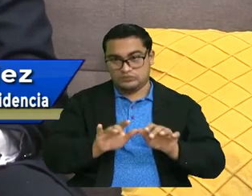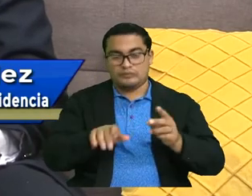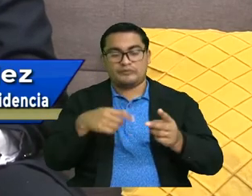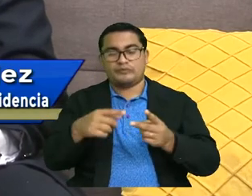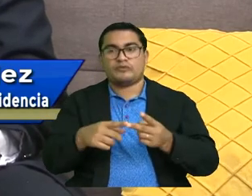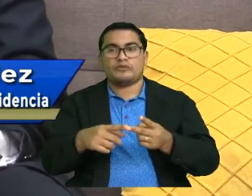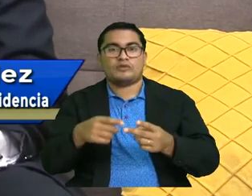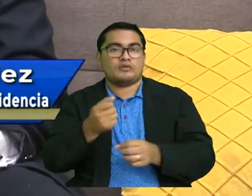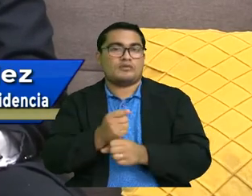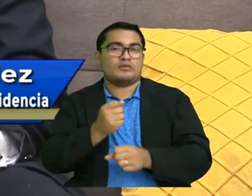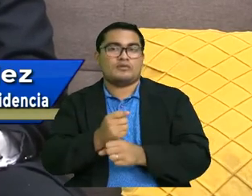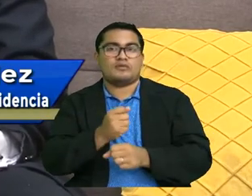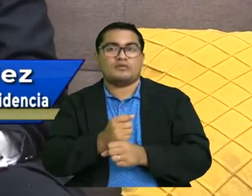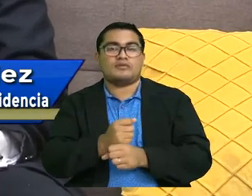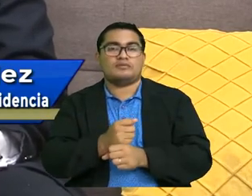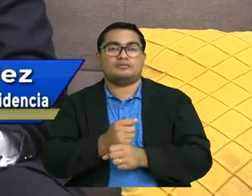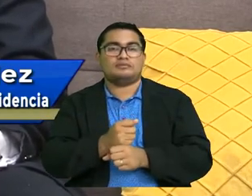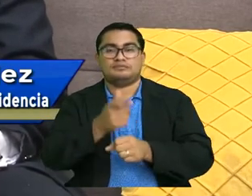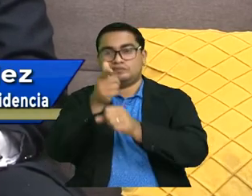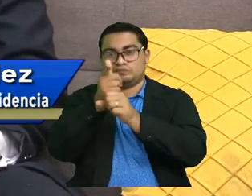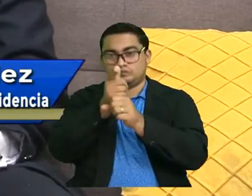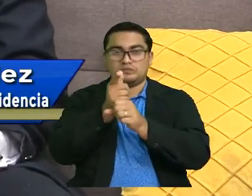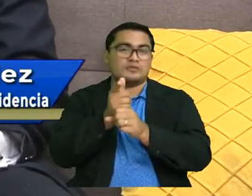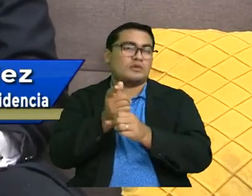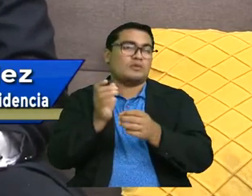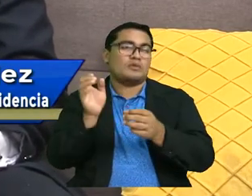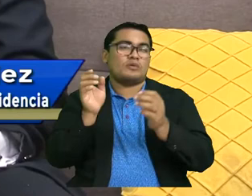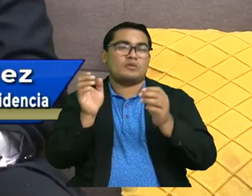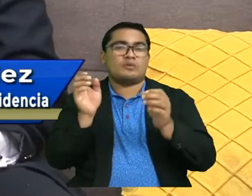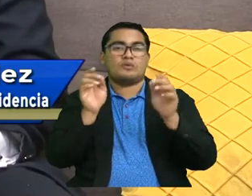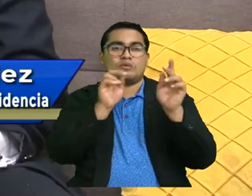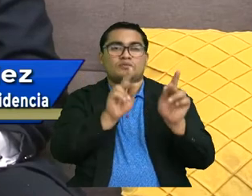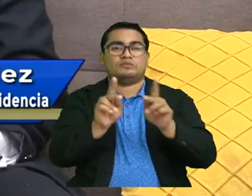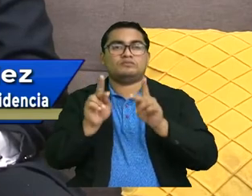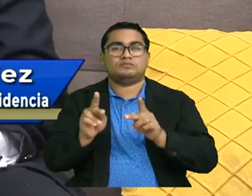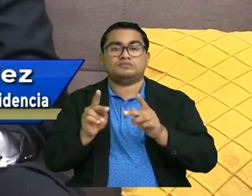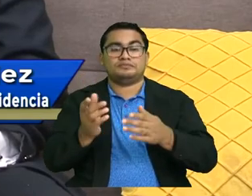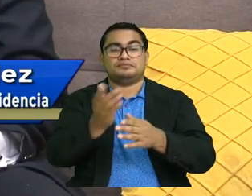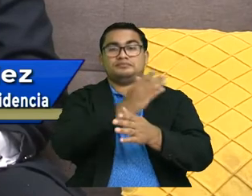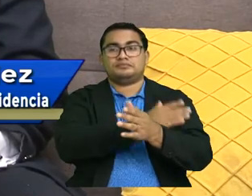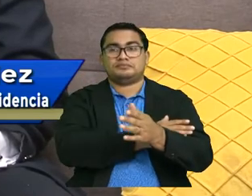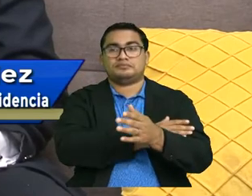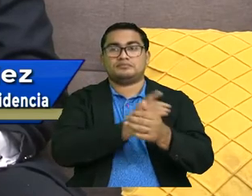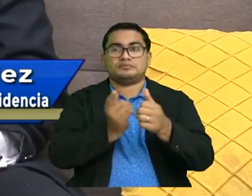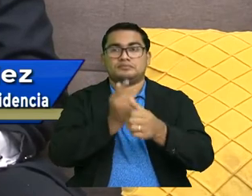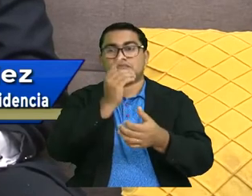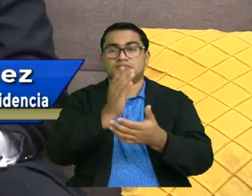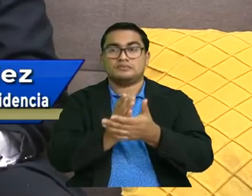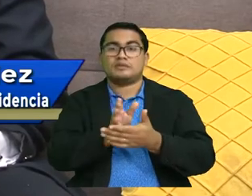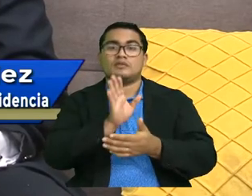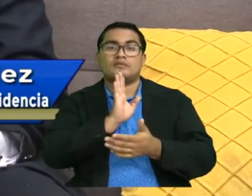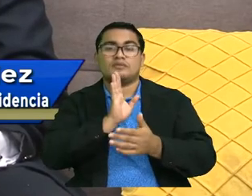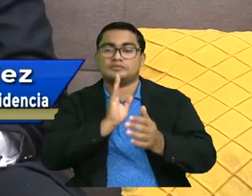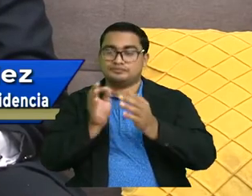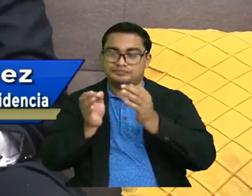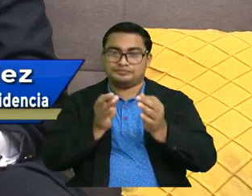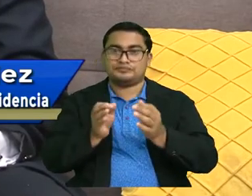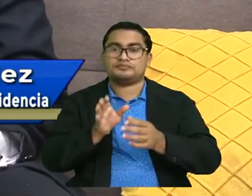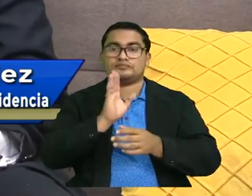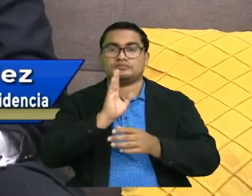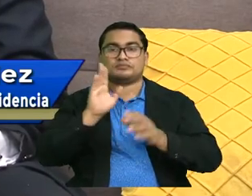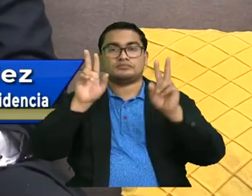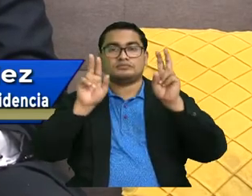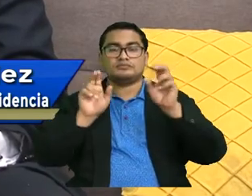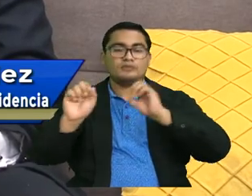servicios digitales, porque nosotros en la primera entrevista que tuve aquí con ustedes hablábamos sobre este tema de las